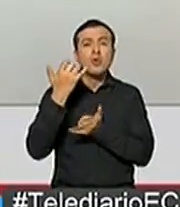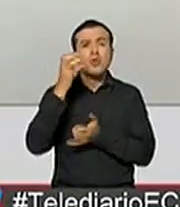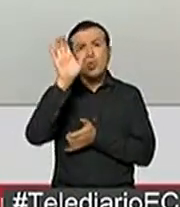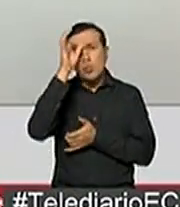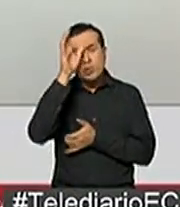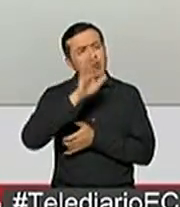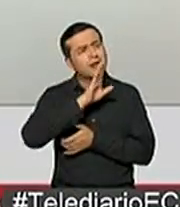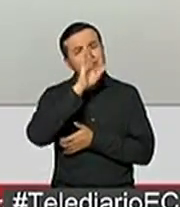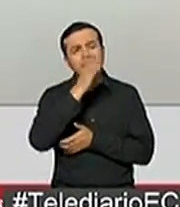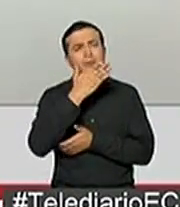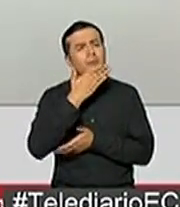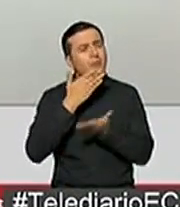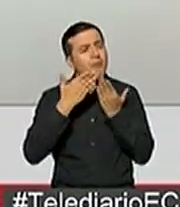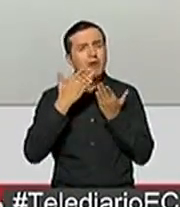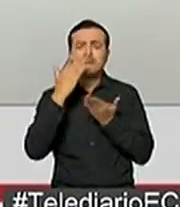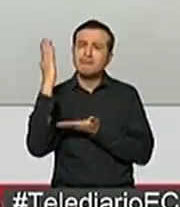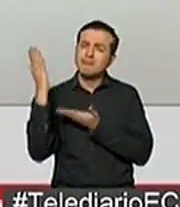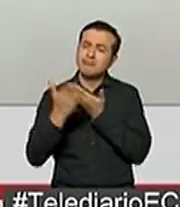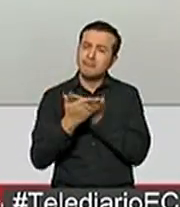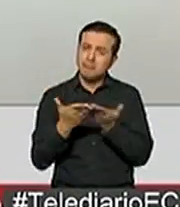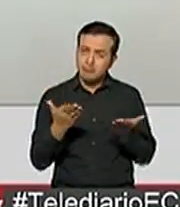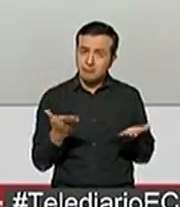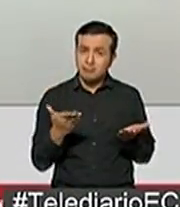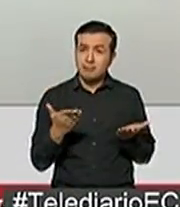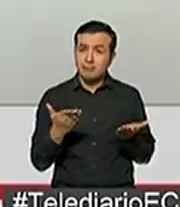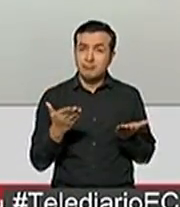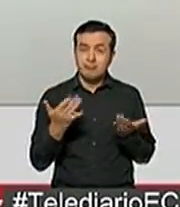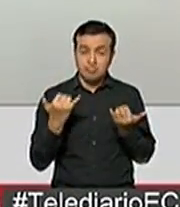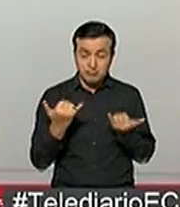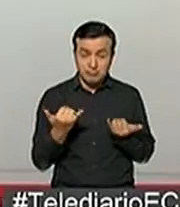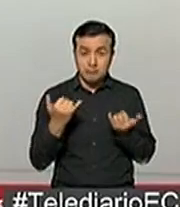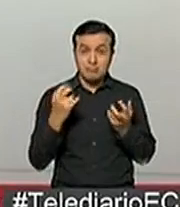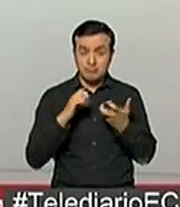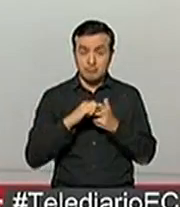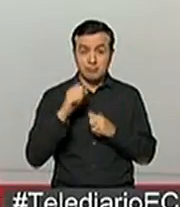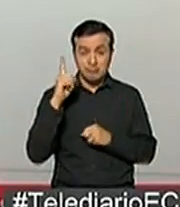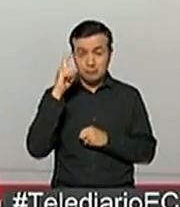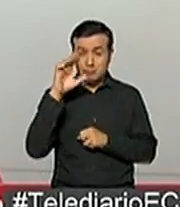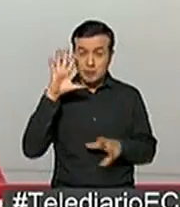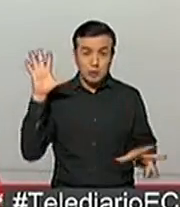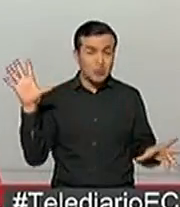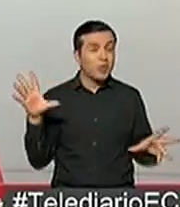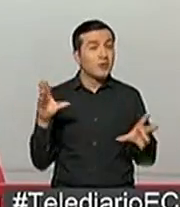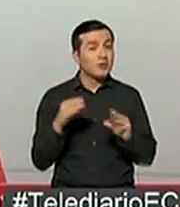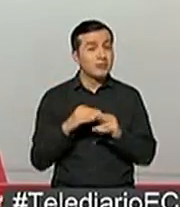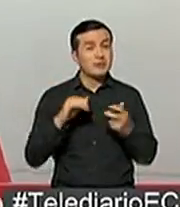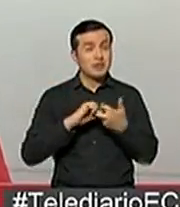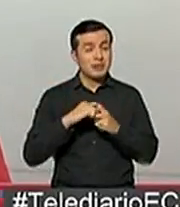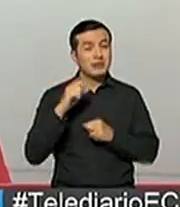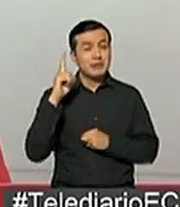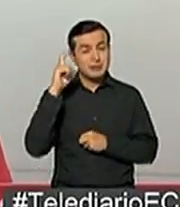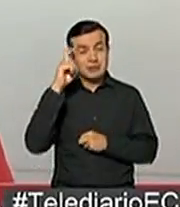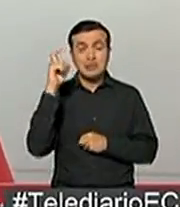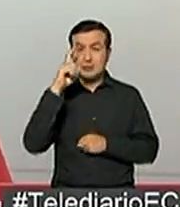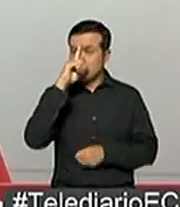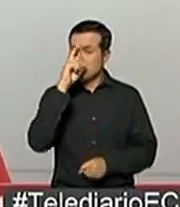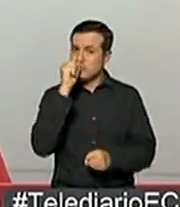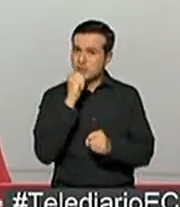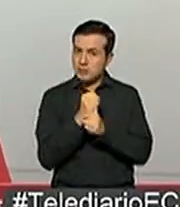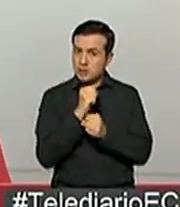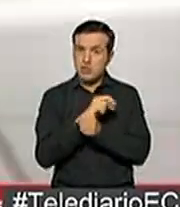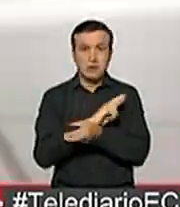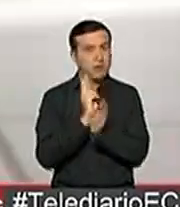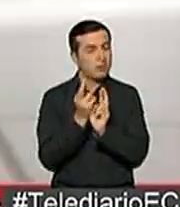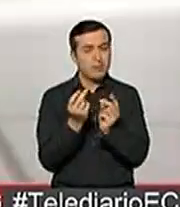pero también y esta imagen si ha sido afectada y todos juntos vamos a tener que trabajar para cambiarla de forma